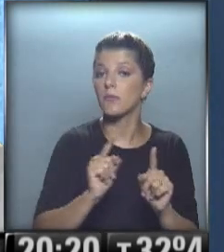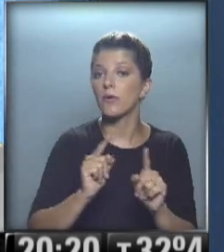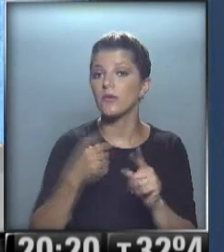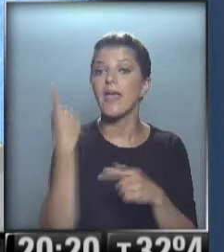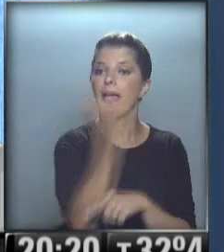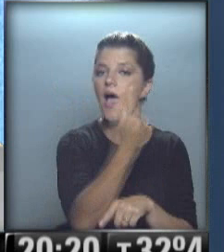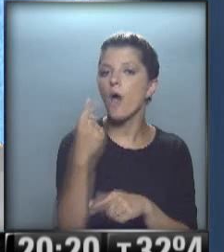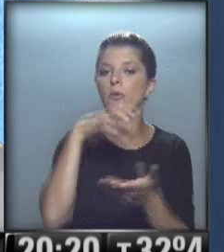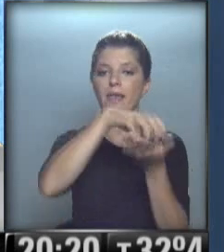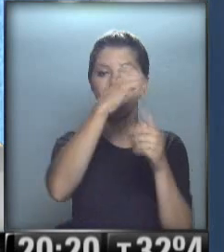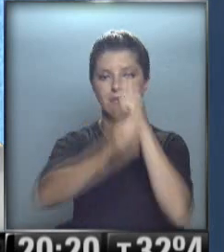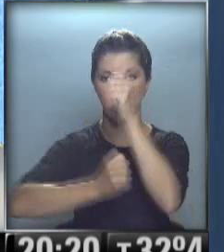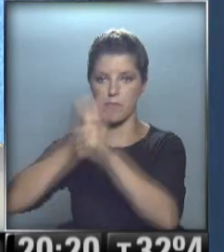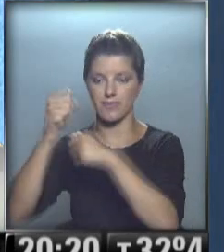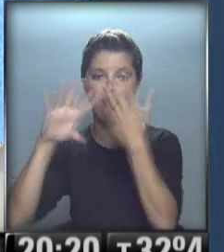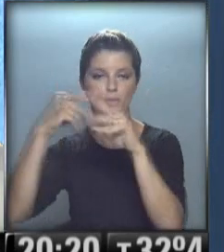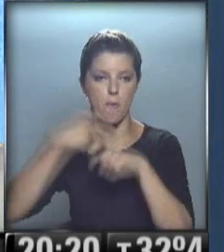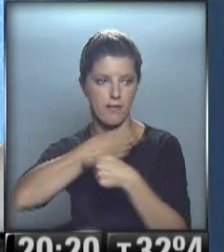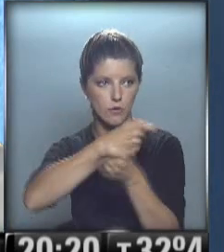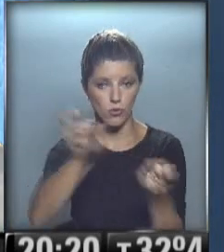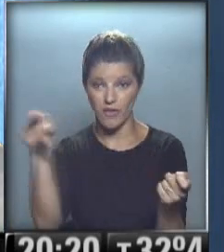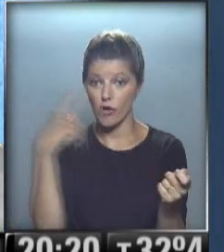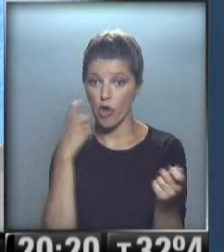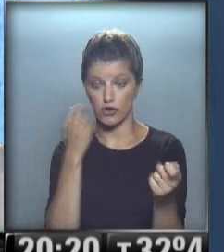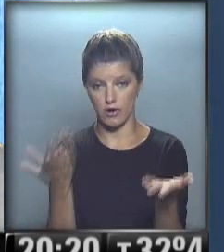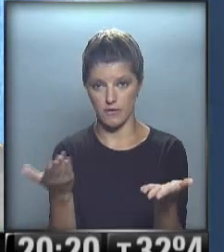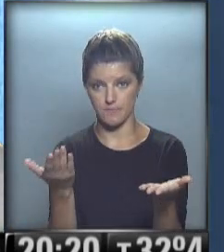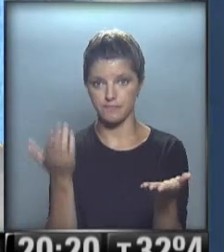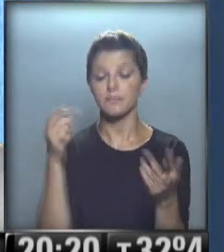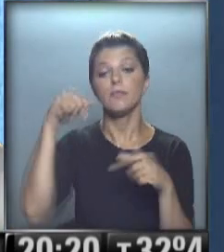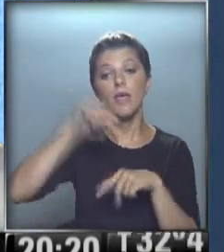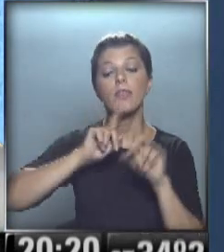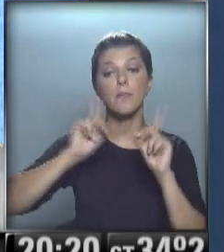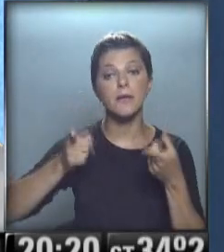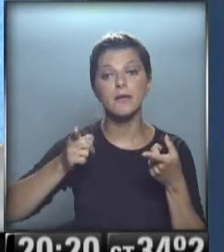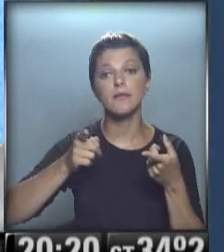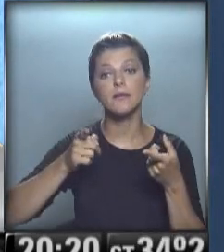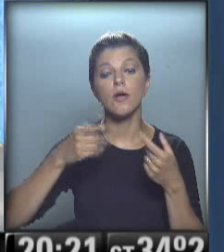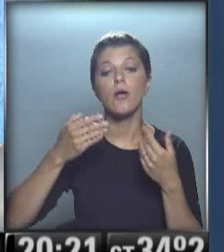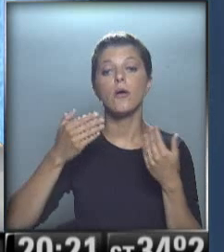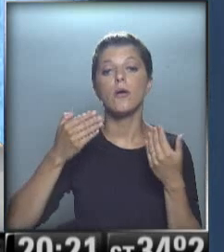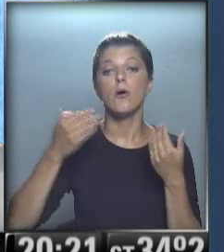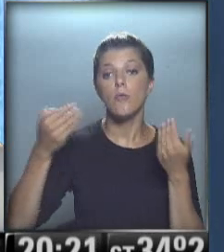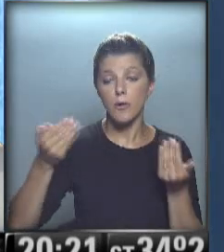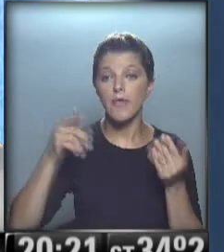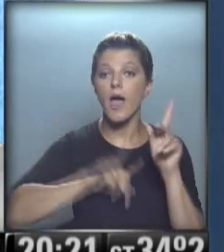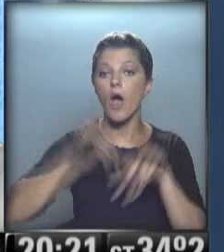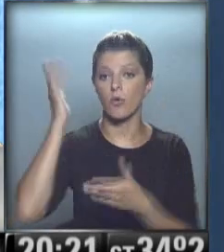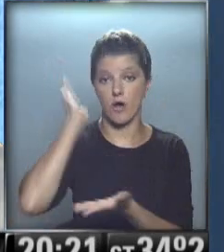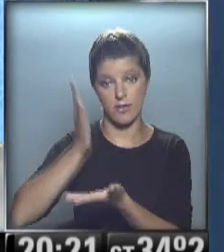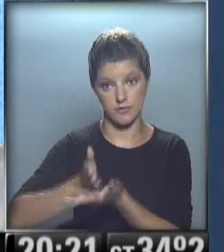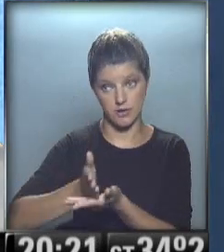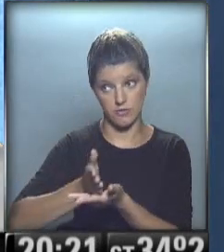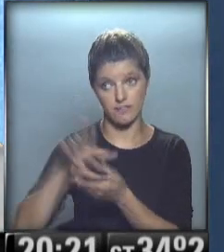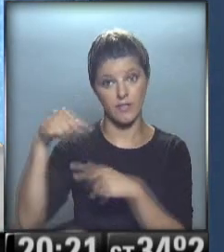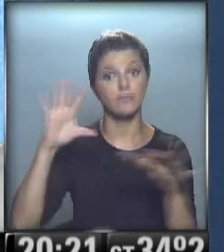las empresas en materia de distribución. El marco regulatorio determina también la posibilidad de medidas sancionatorias, y eso